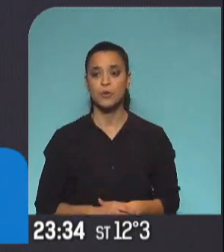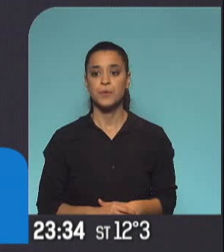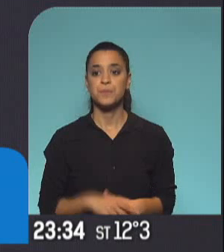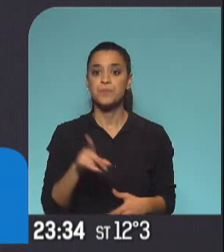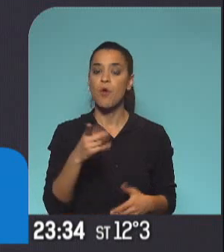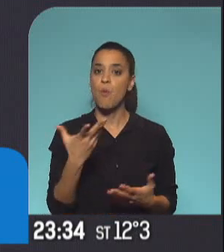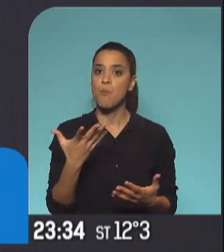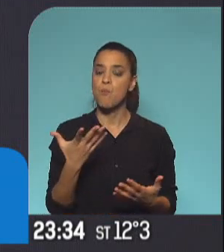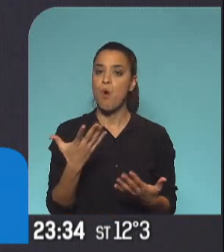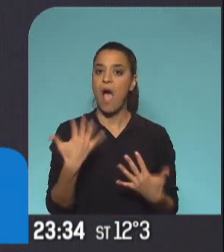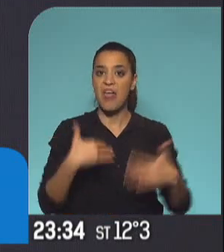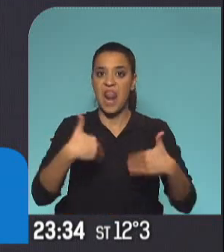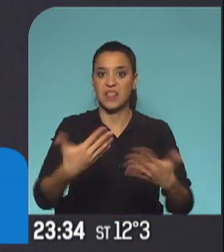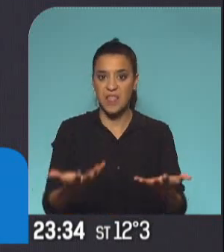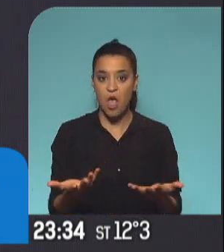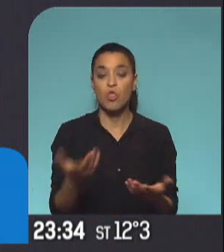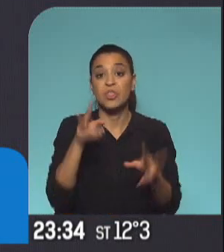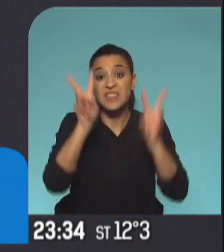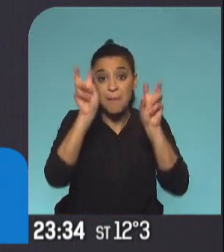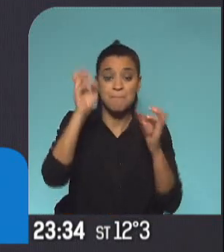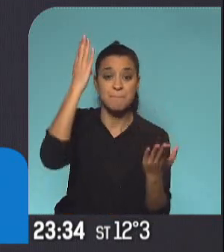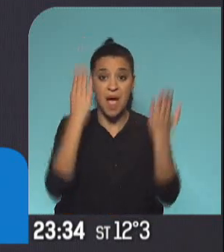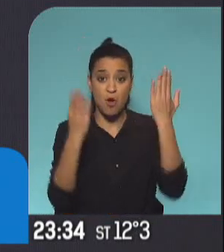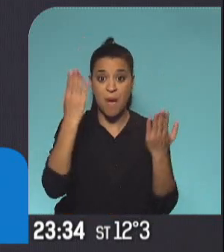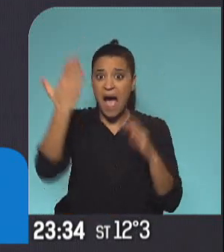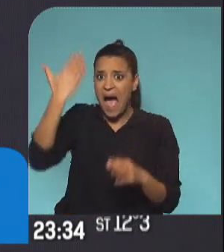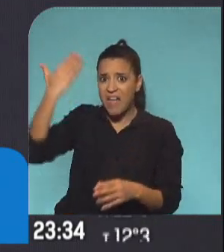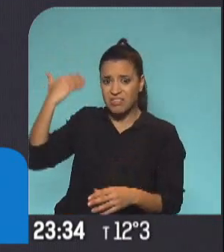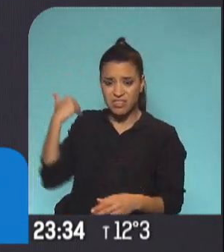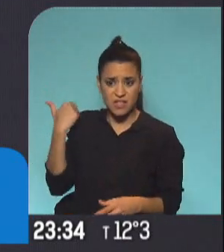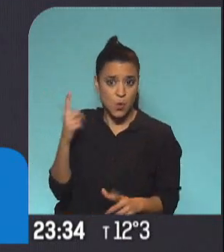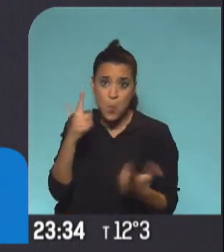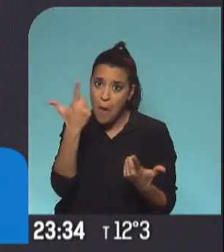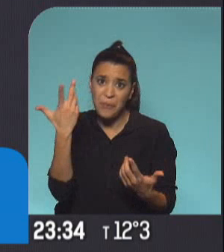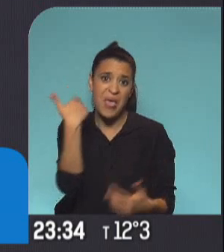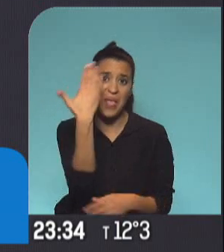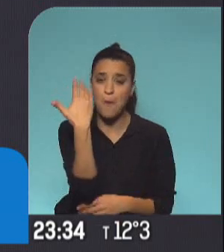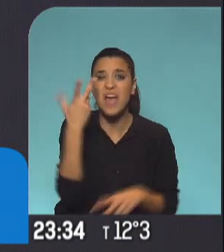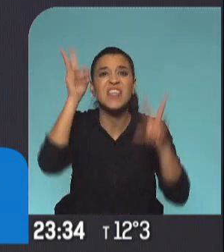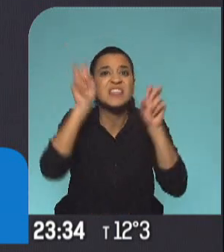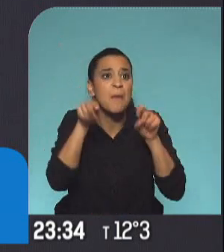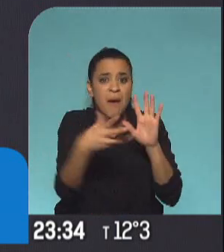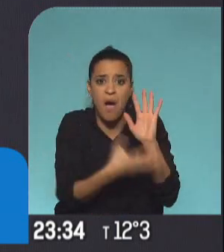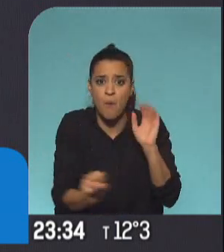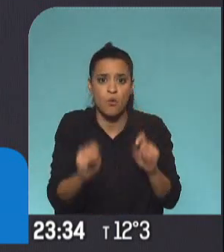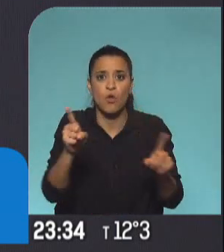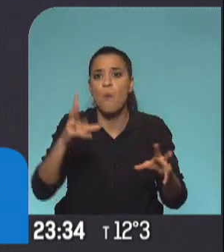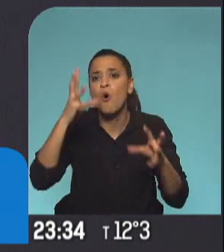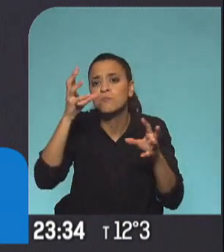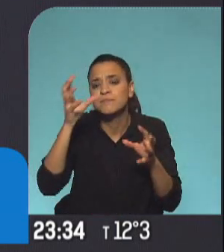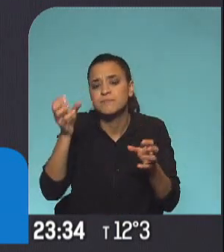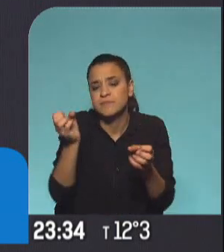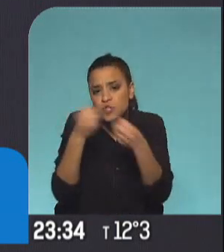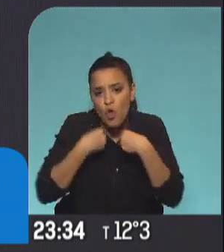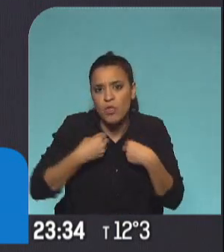es un paso muy adelante comparado a que estos temas, muchos No existían. debates, no existía, Era era tabú, absolutamente era tabú tabú, para no la se podía